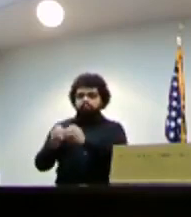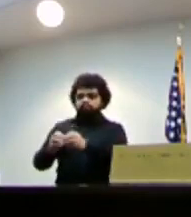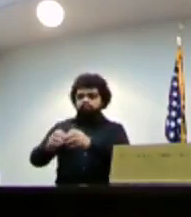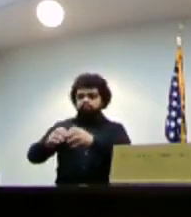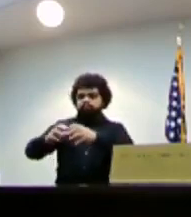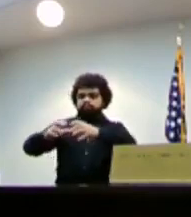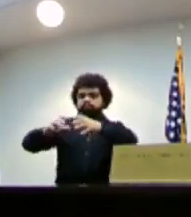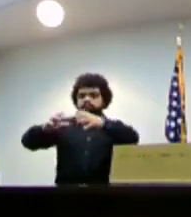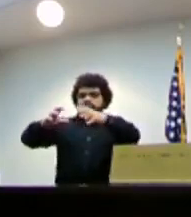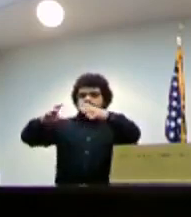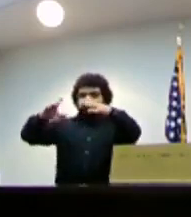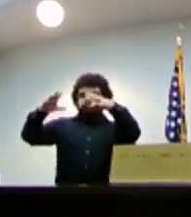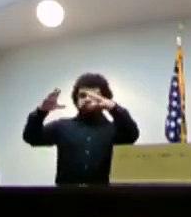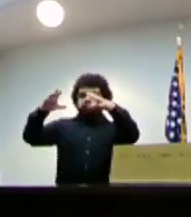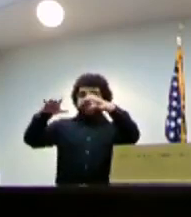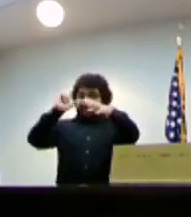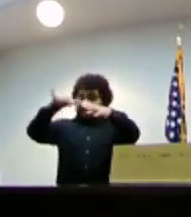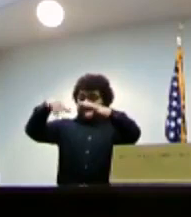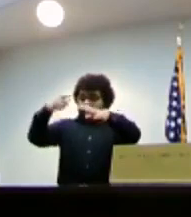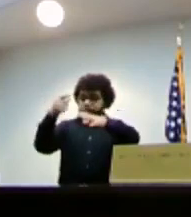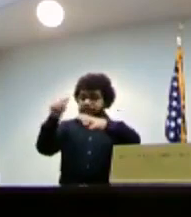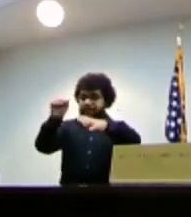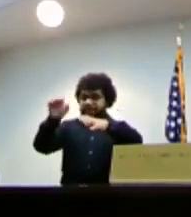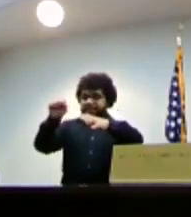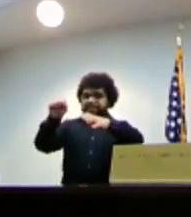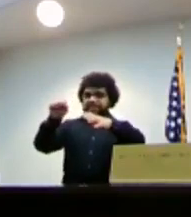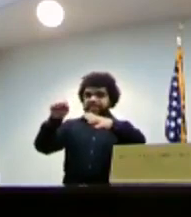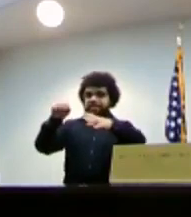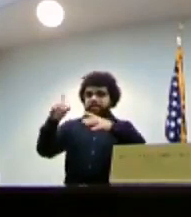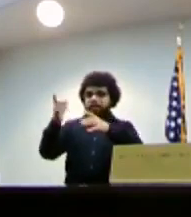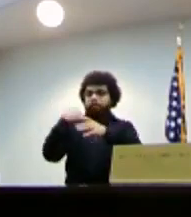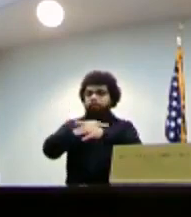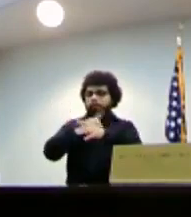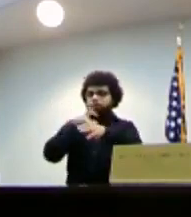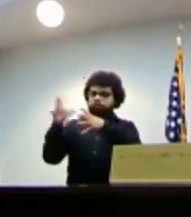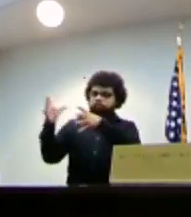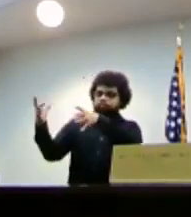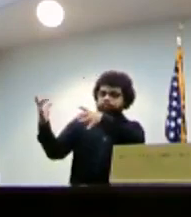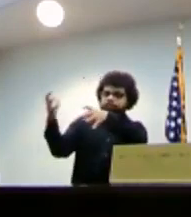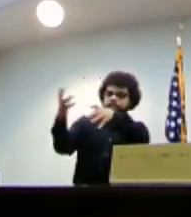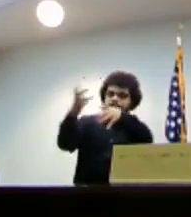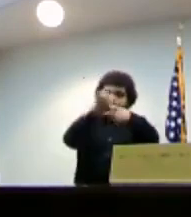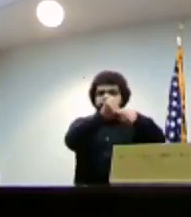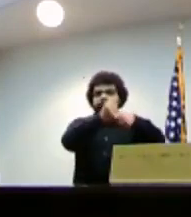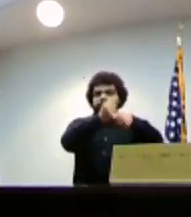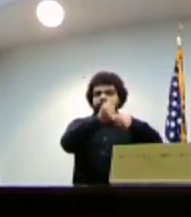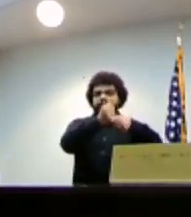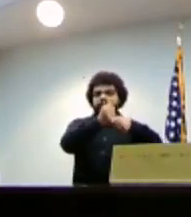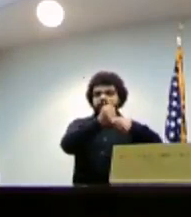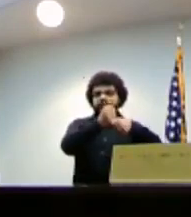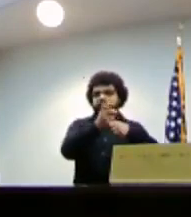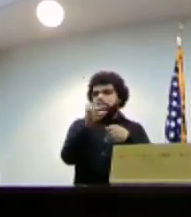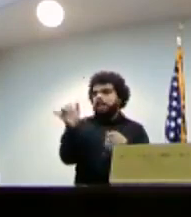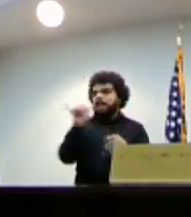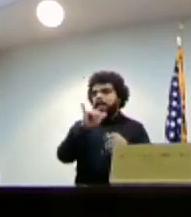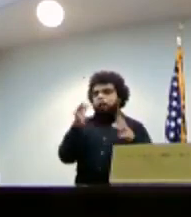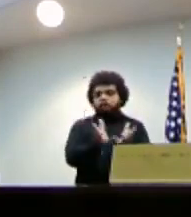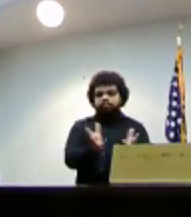Esos gases los utilizamos y los enviamos hacia un recuperador de calor, donde que es similar a una